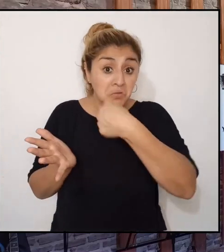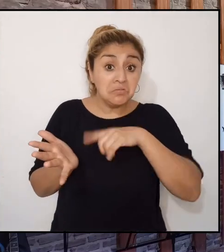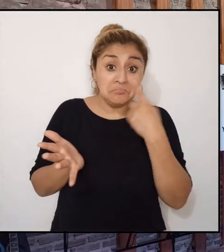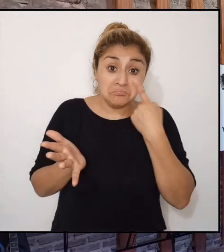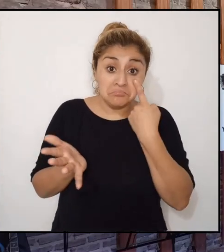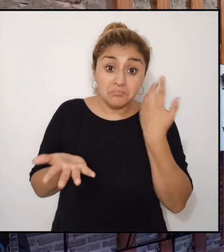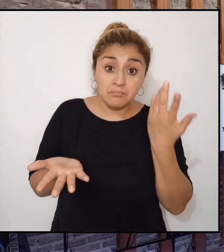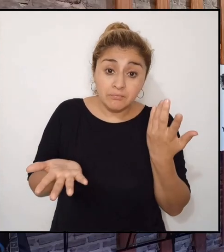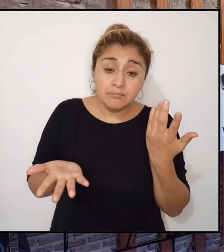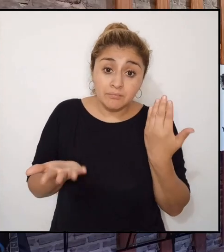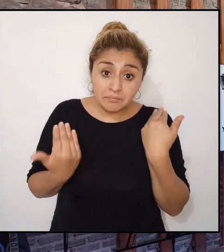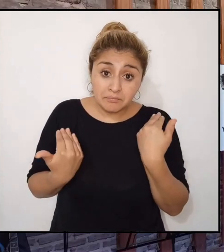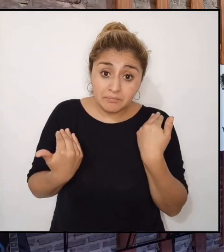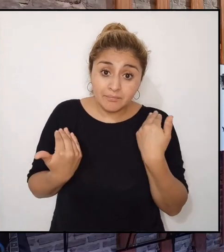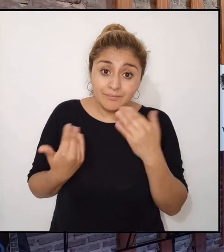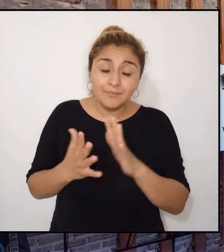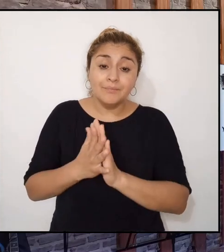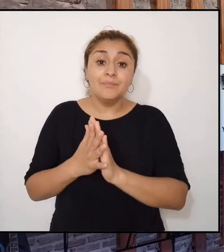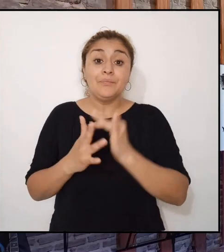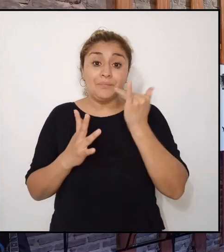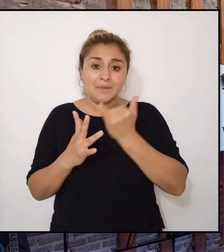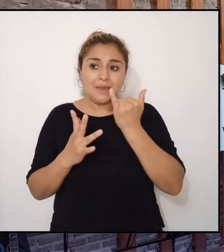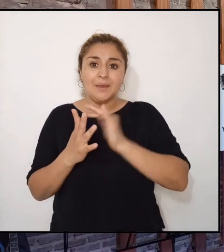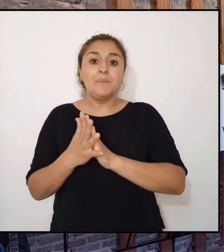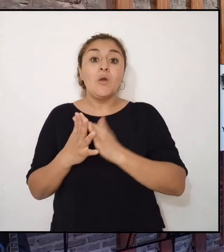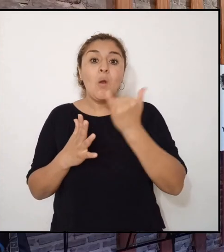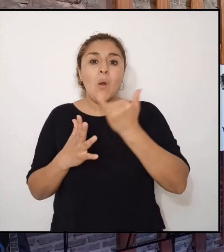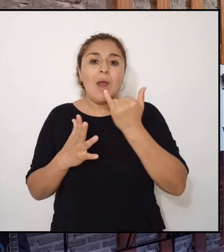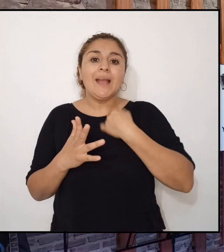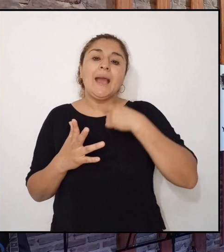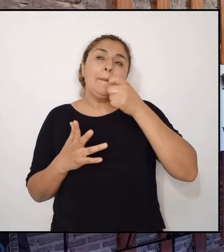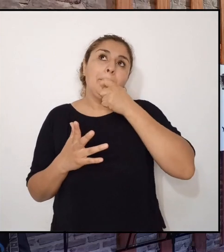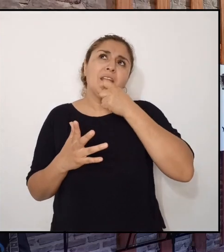estos dinosaurios grandes, el libro que en Argentina hay uno de los más grandes, ¿cómo se llama?